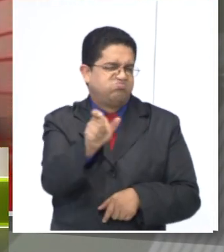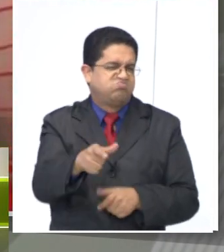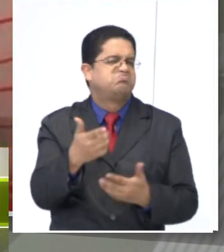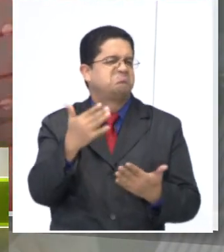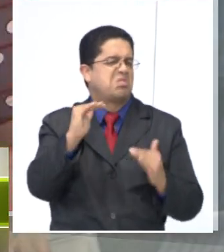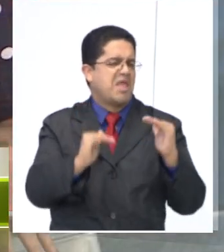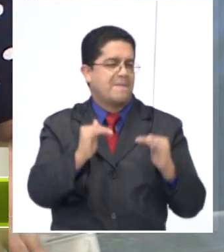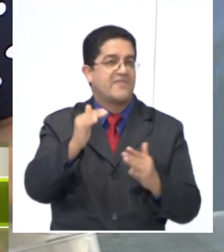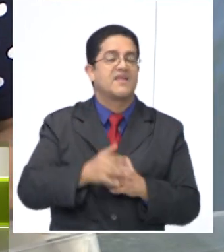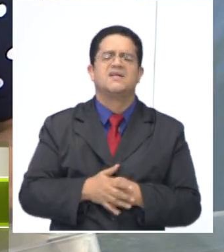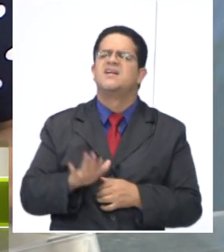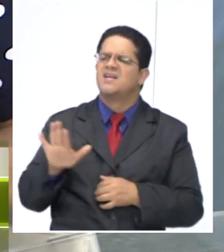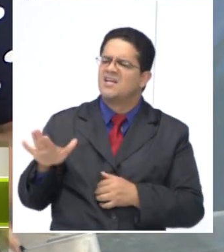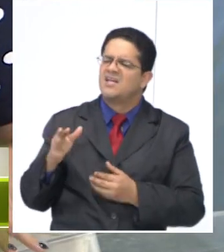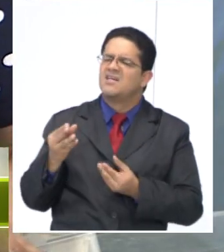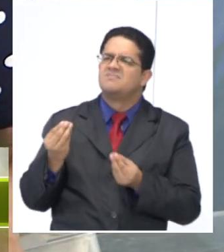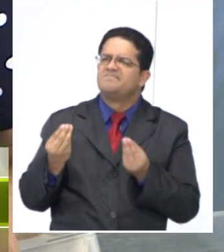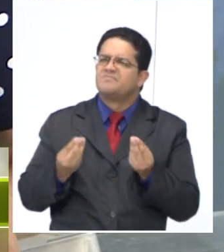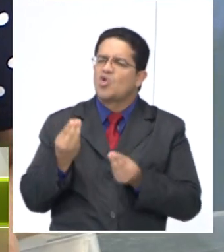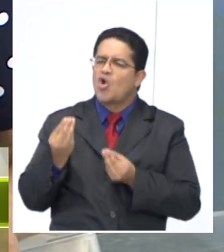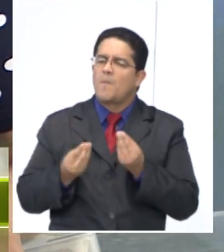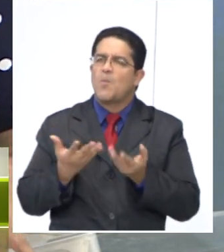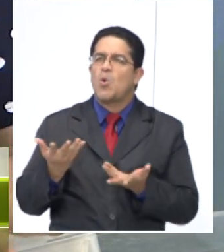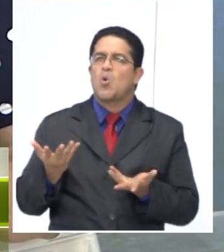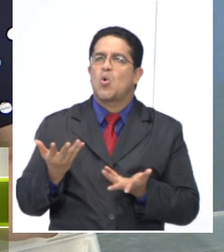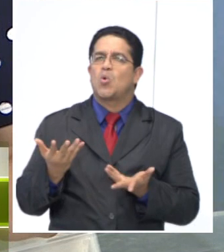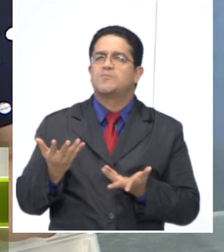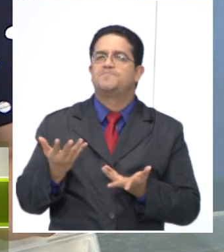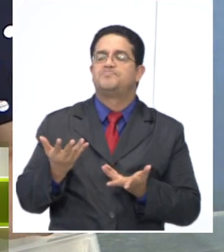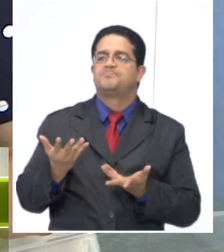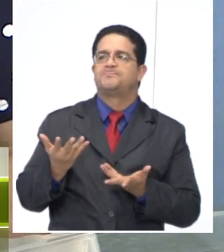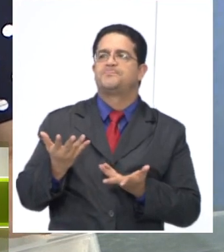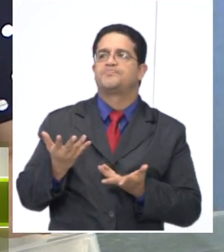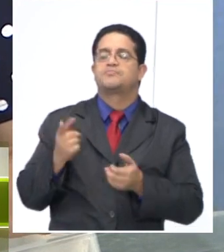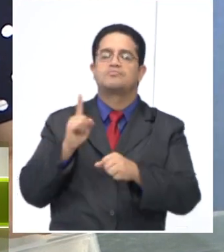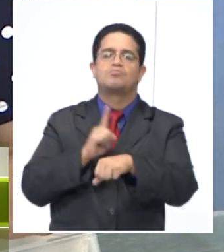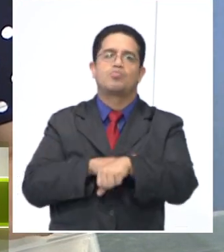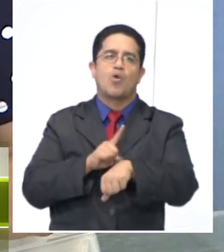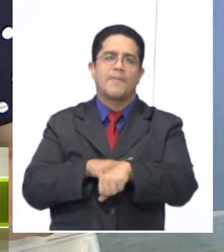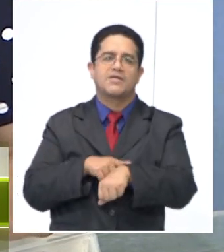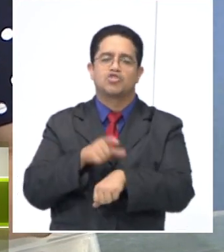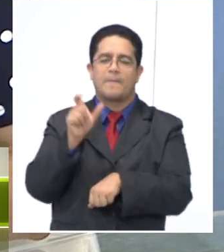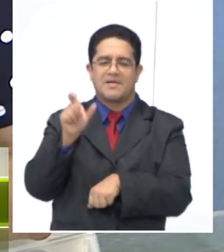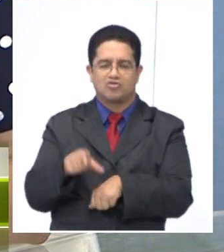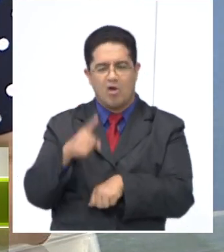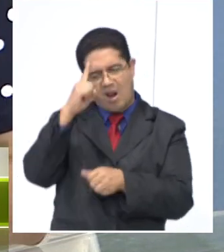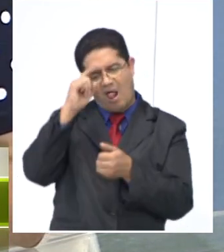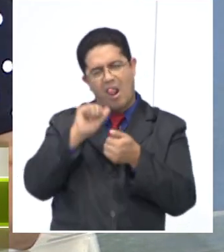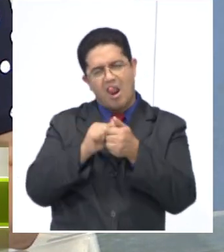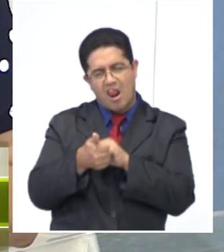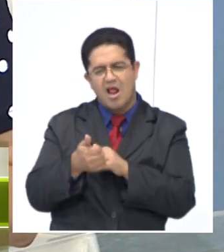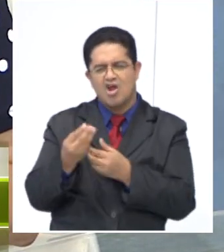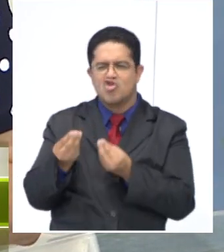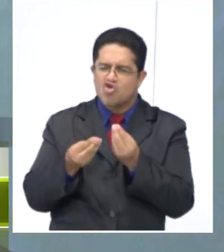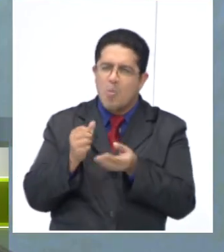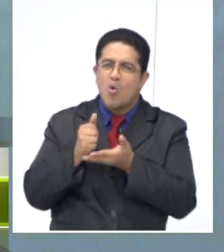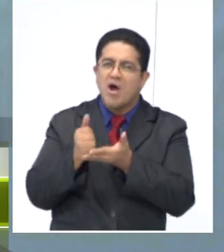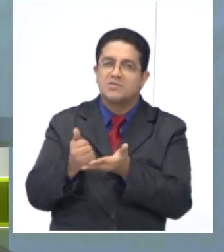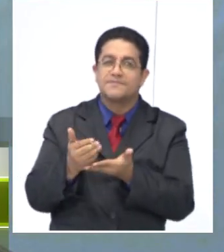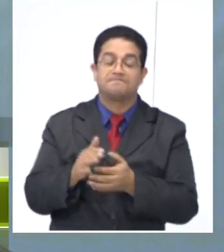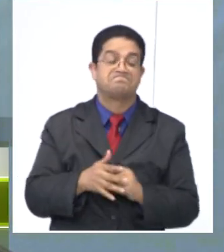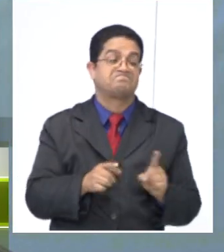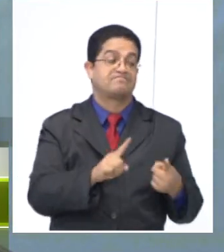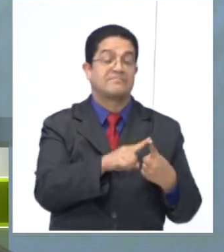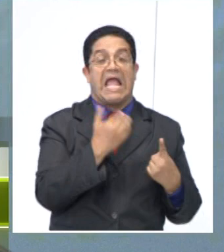Si pudiéramos ver claves esenciales para el momento de tener algún tipo de ausencia, ¿cuáles podrían ser, doctor? Claves